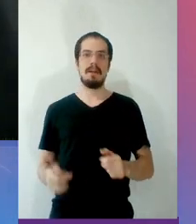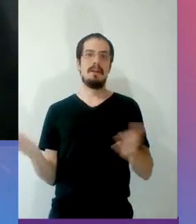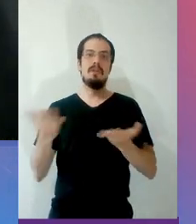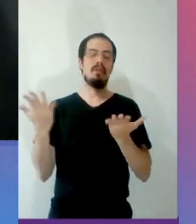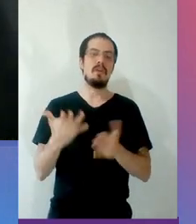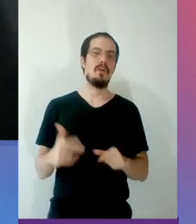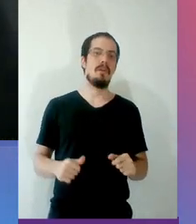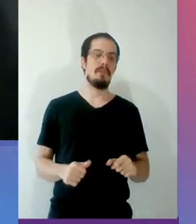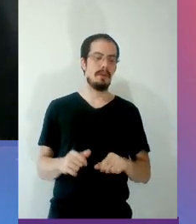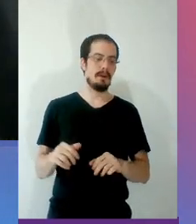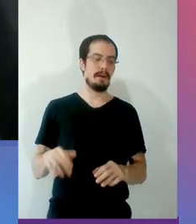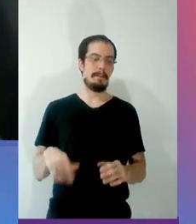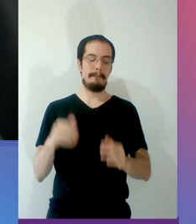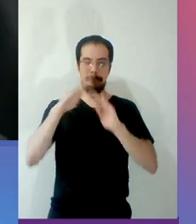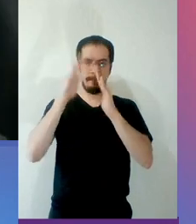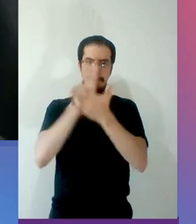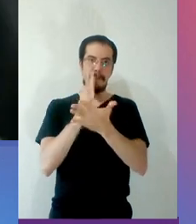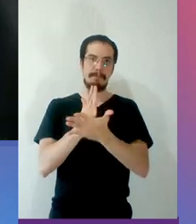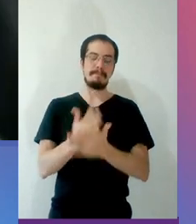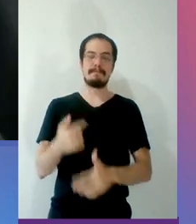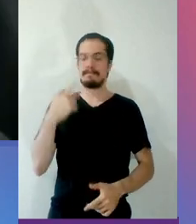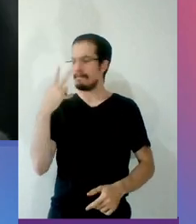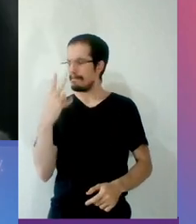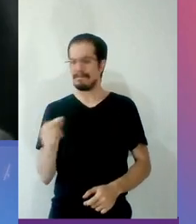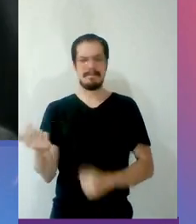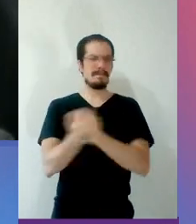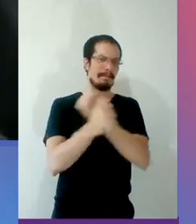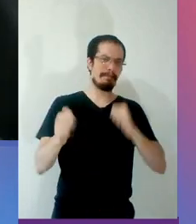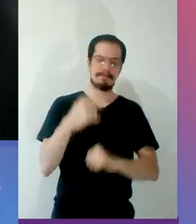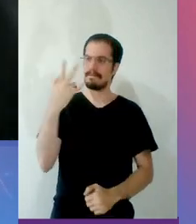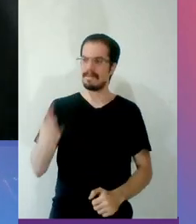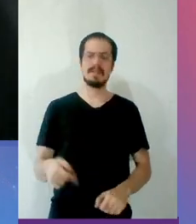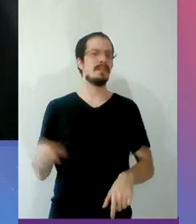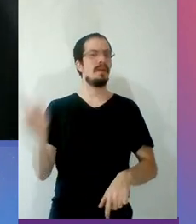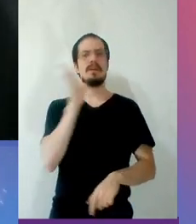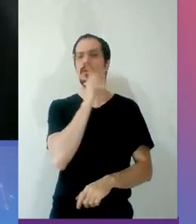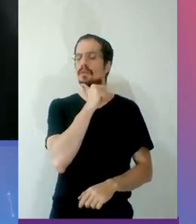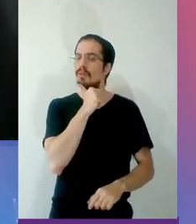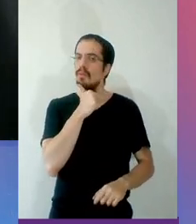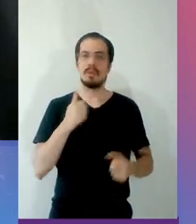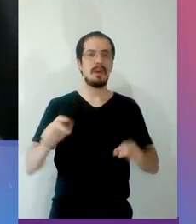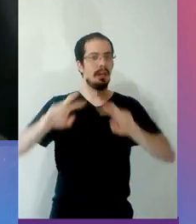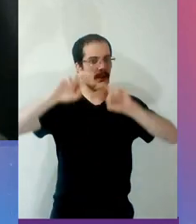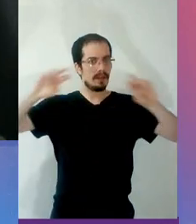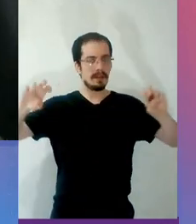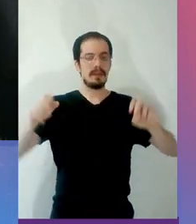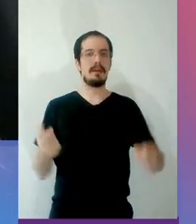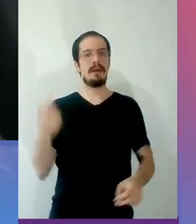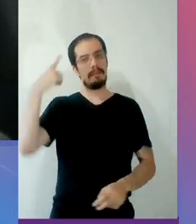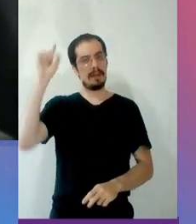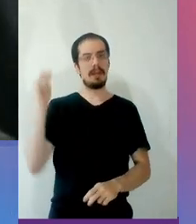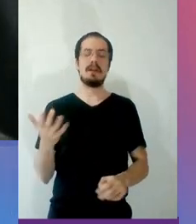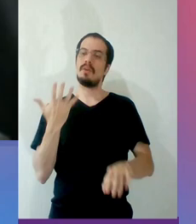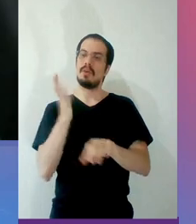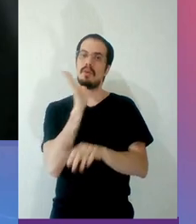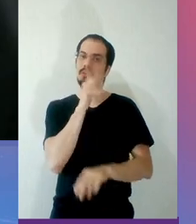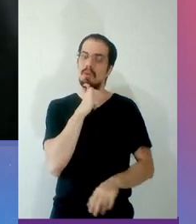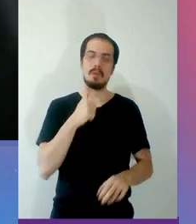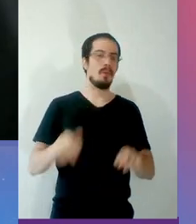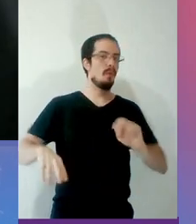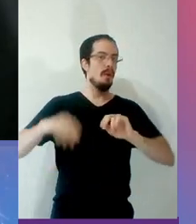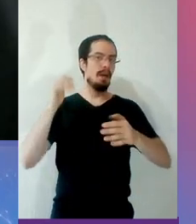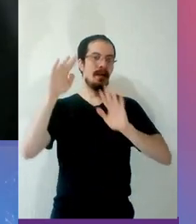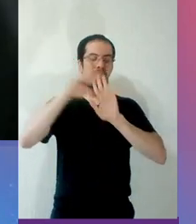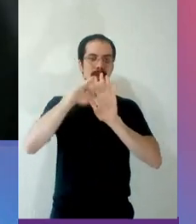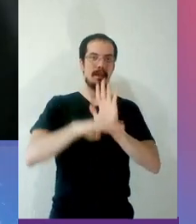uno no puede hablar sobre cosas que no hay evidencia, hablar sobre cosas que no hay datos, ¿ah? Porque la intuición es